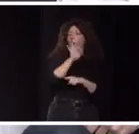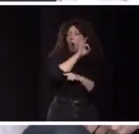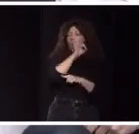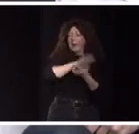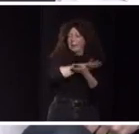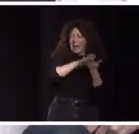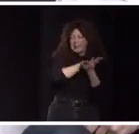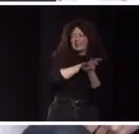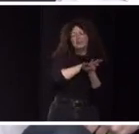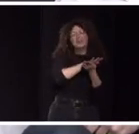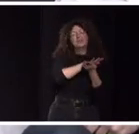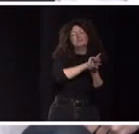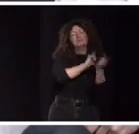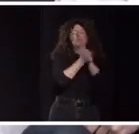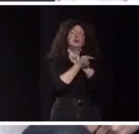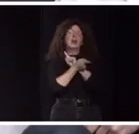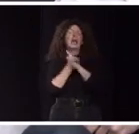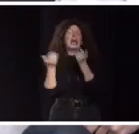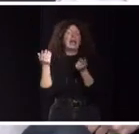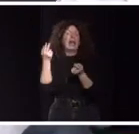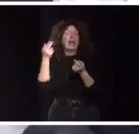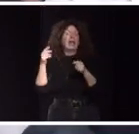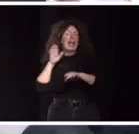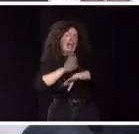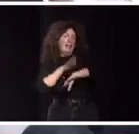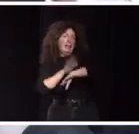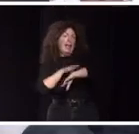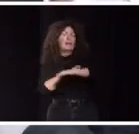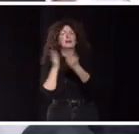por una izquierda servil al régimen.